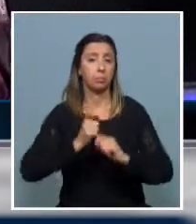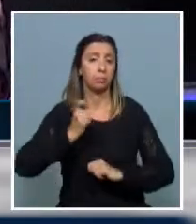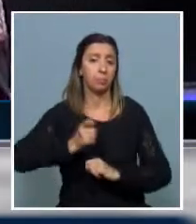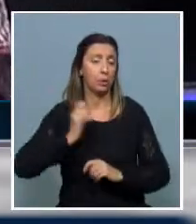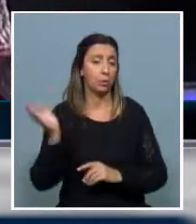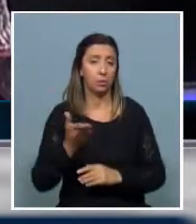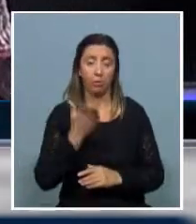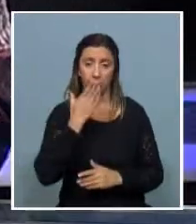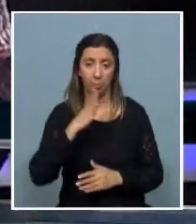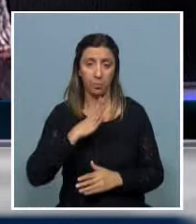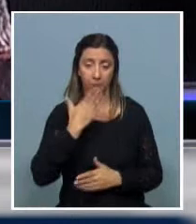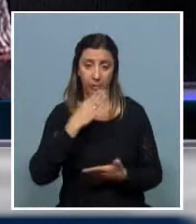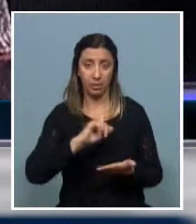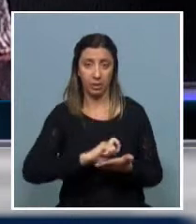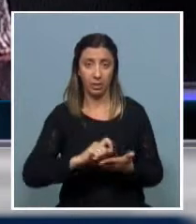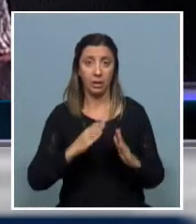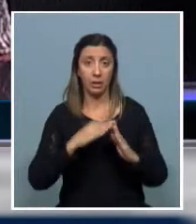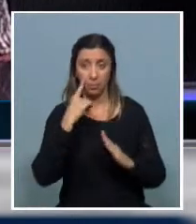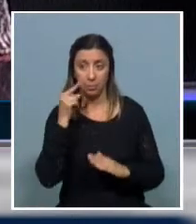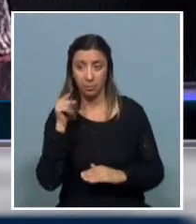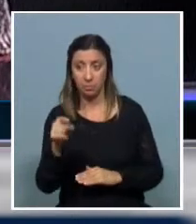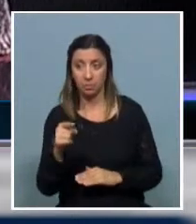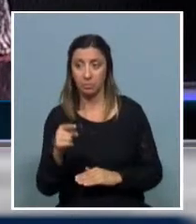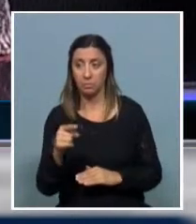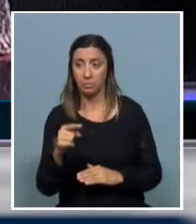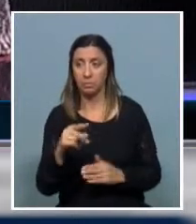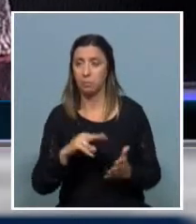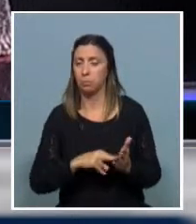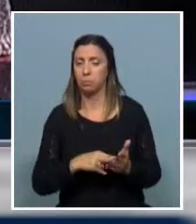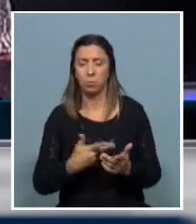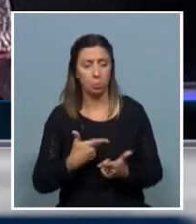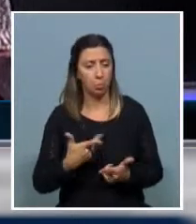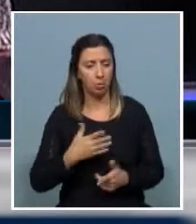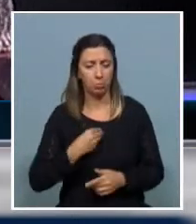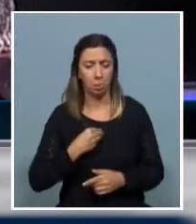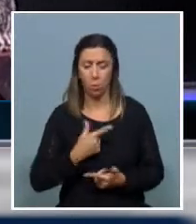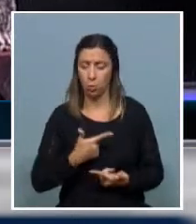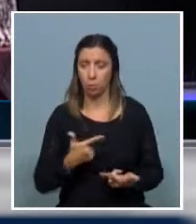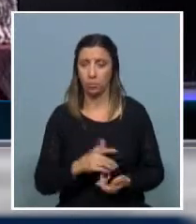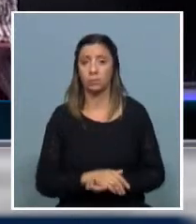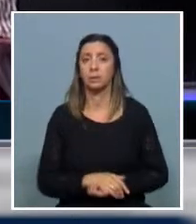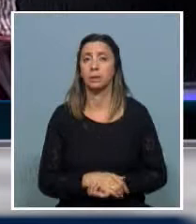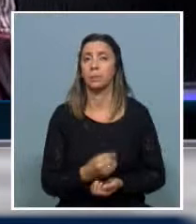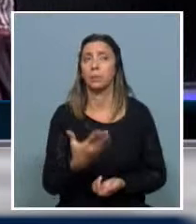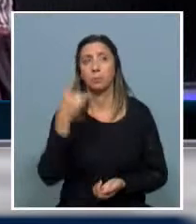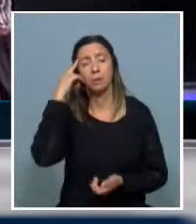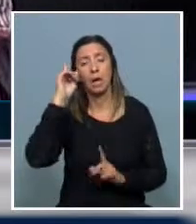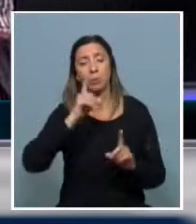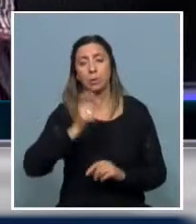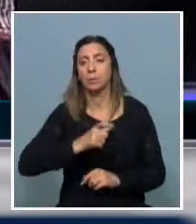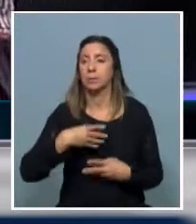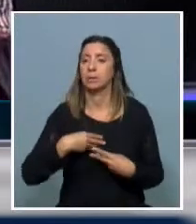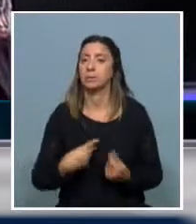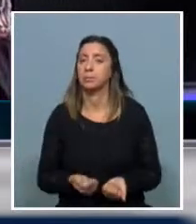tenga escriturada la casa. Si está viviendo en su casa, no hay ningún temor de nada. Por favor, veamos bien, porque creo que hay gente que